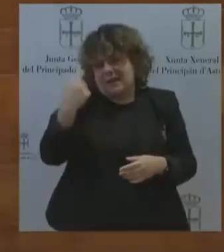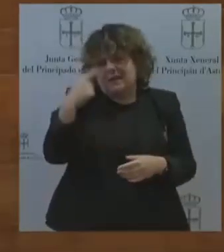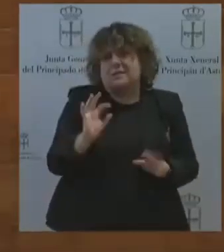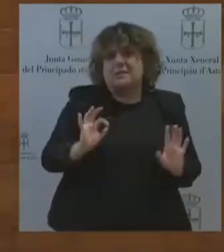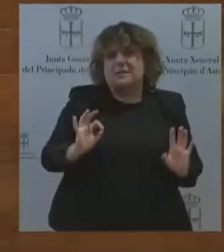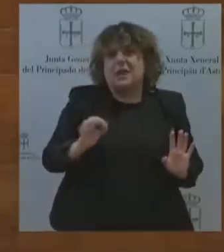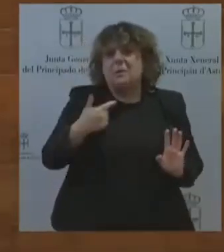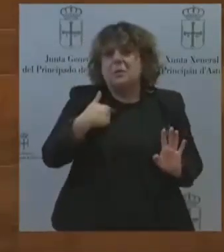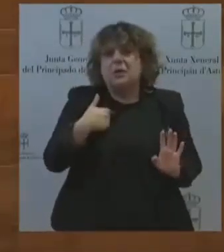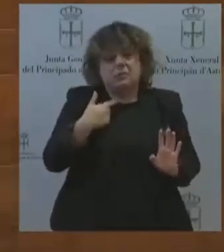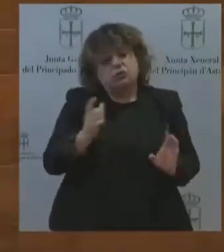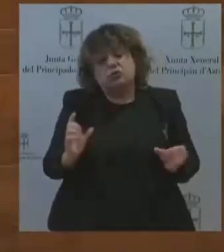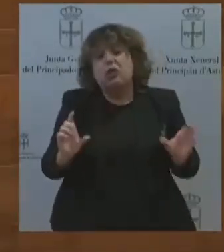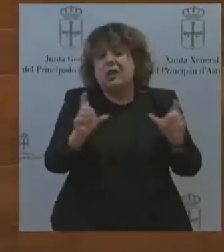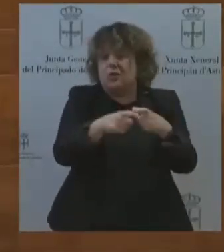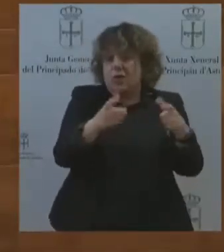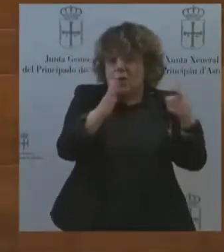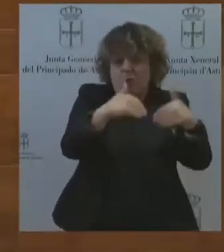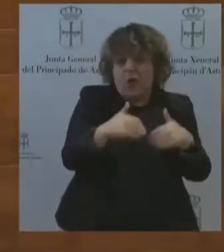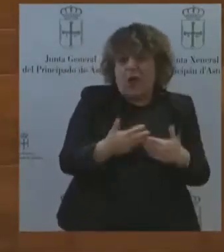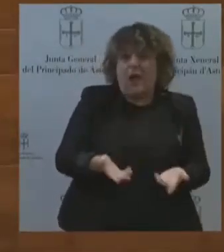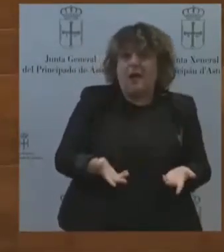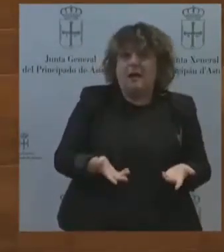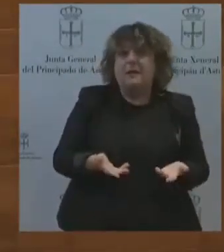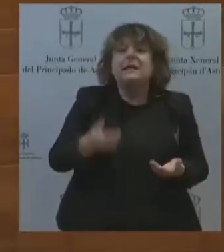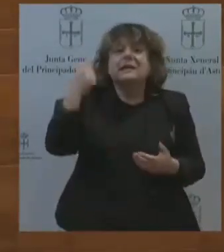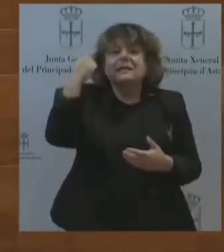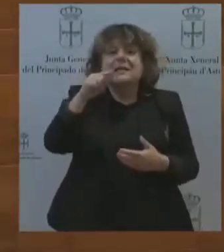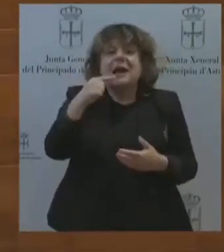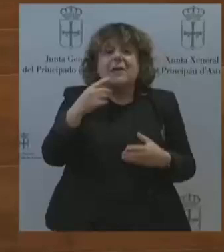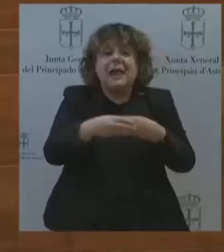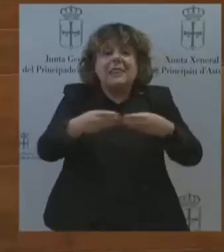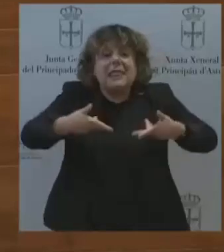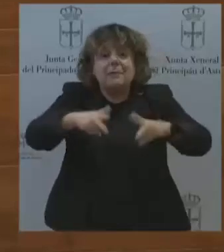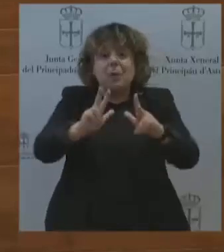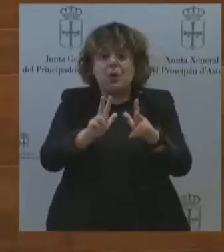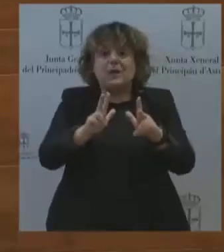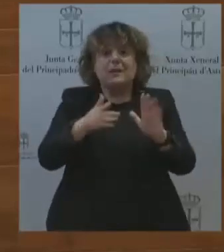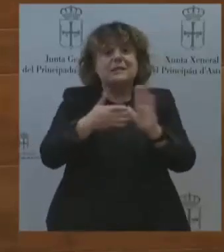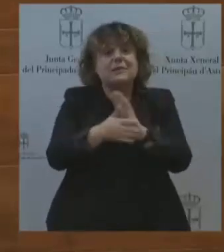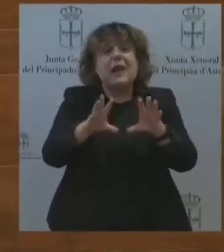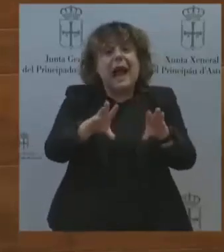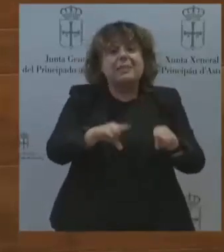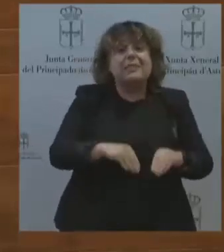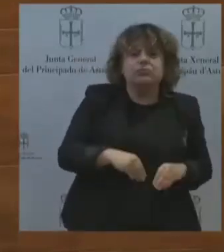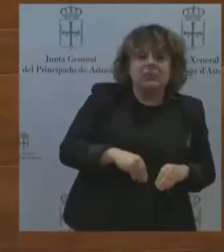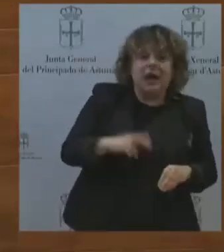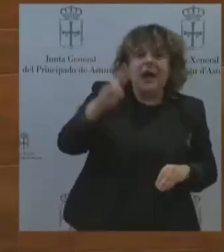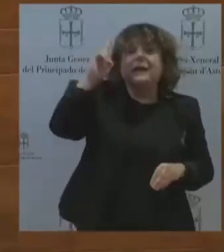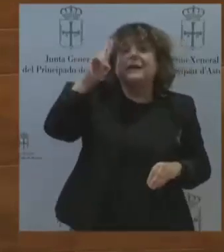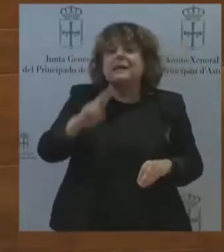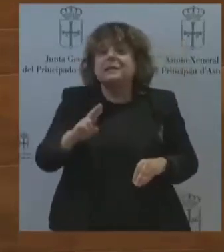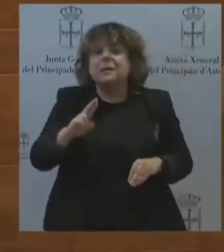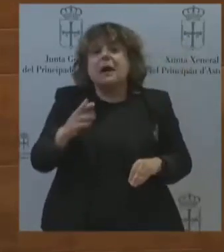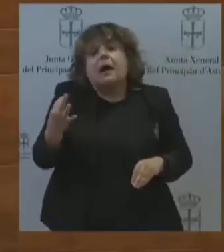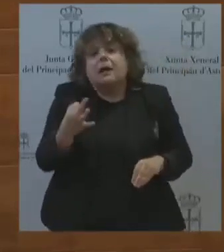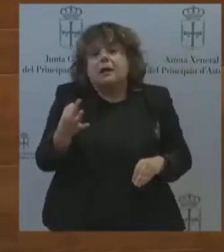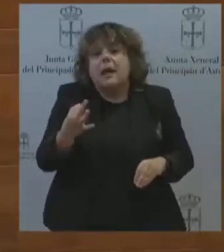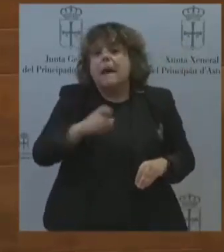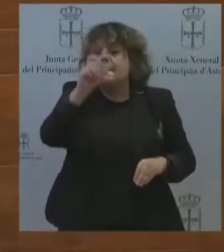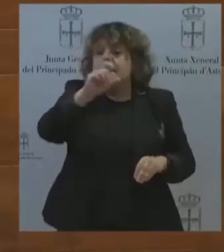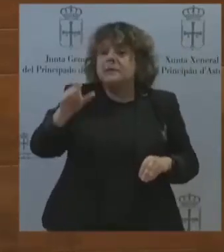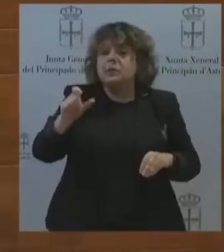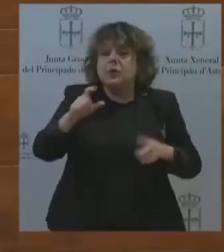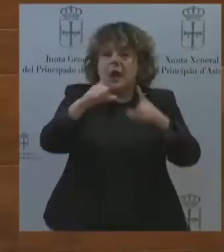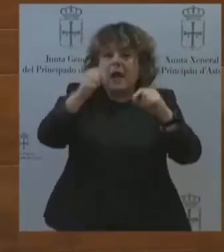democracia consiste en aceptar y respetar lo que han elegido los asturianos. Señor Barbón, el poder no lo tiene usted.